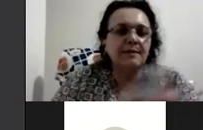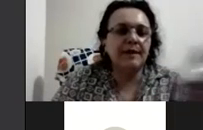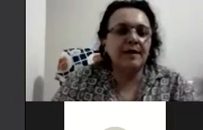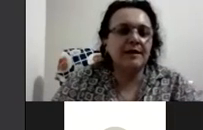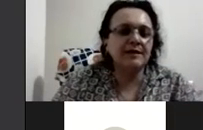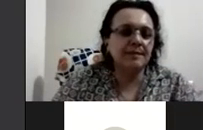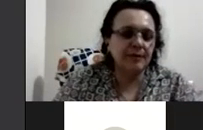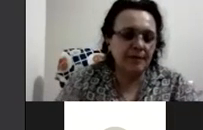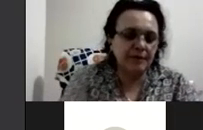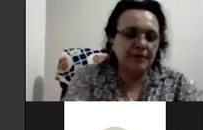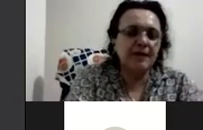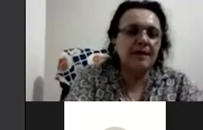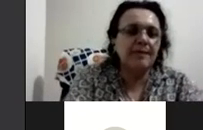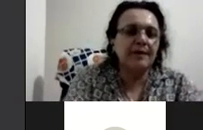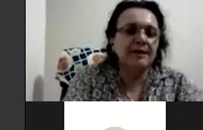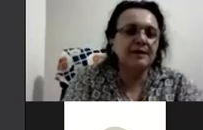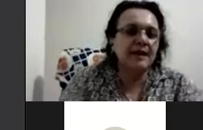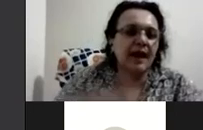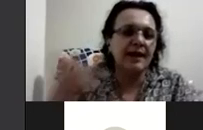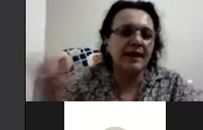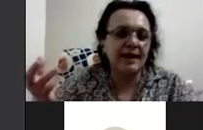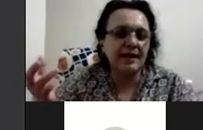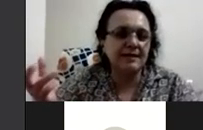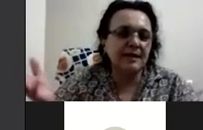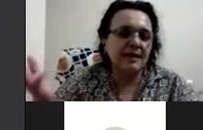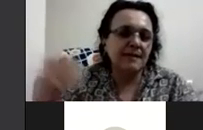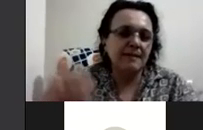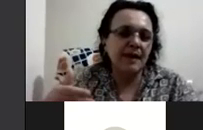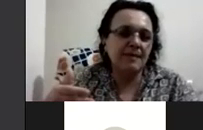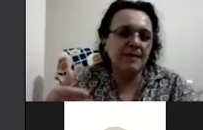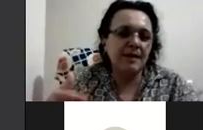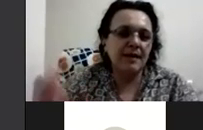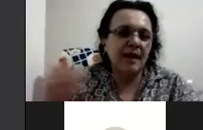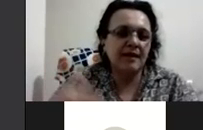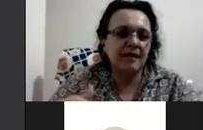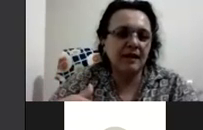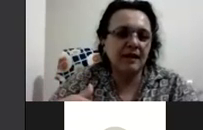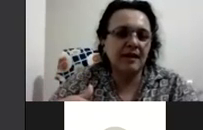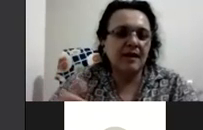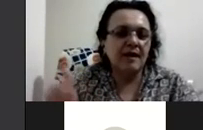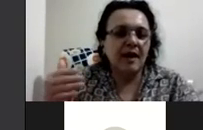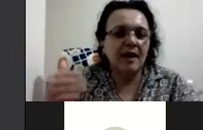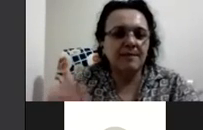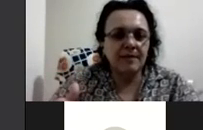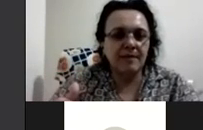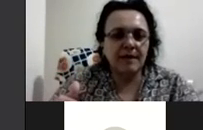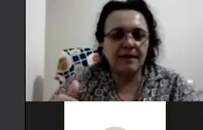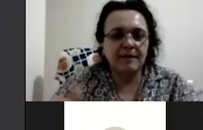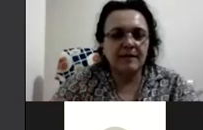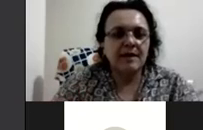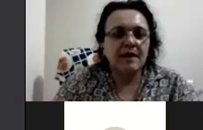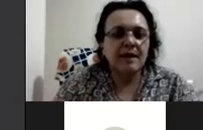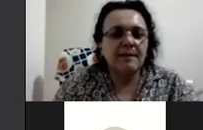possibility, para decir por una posibilidad, pueden decir I guess, maybe, I think, I